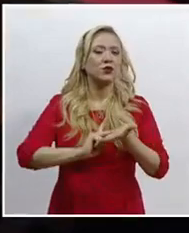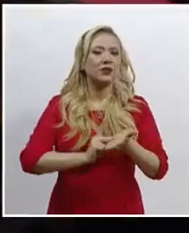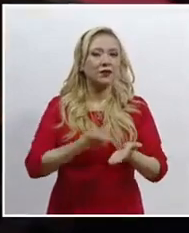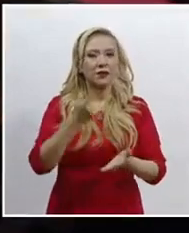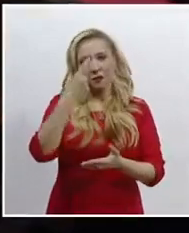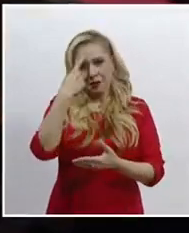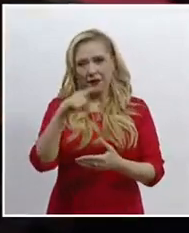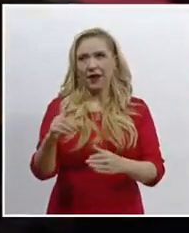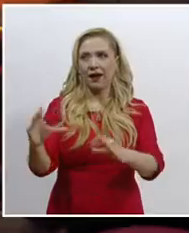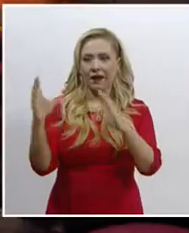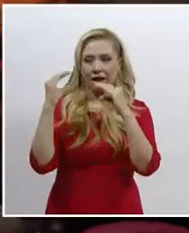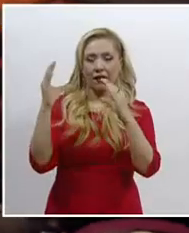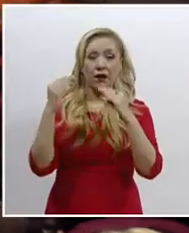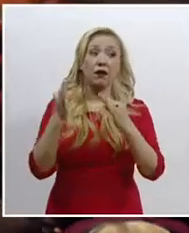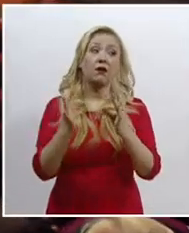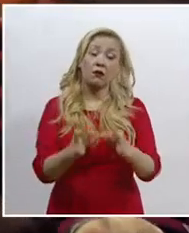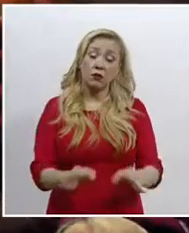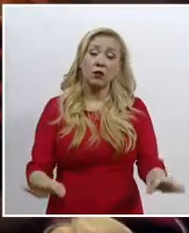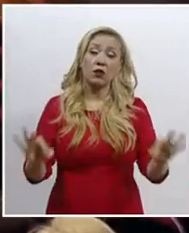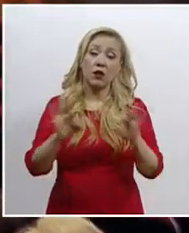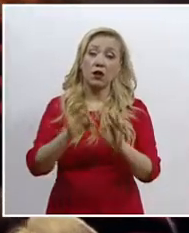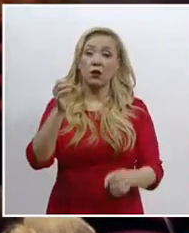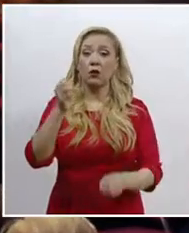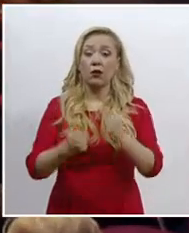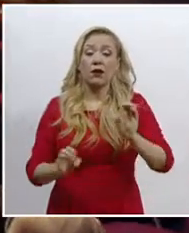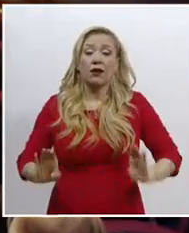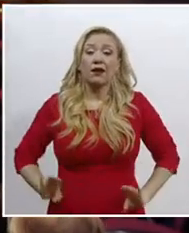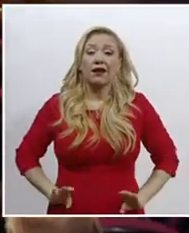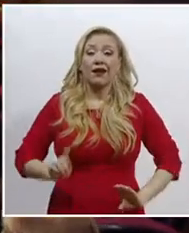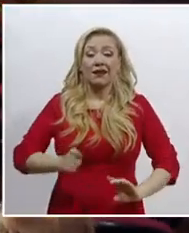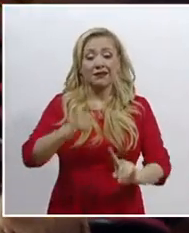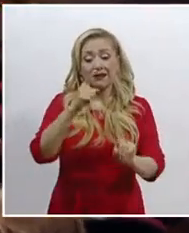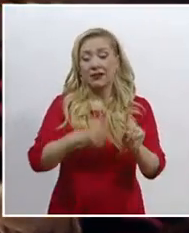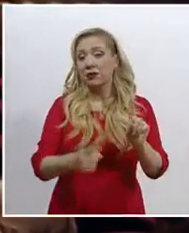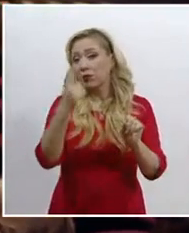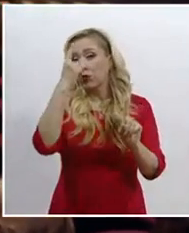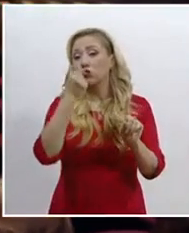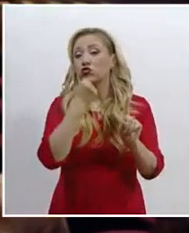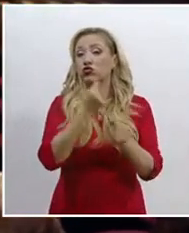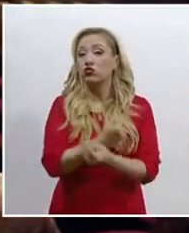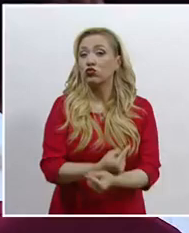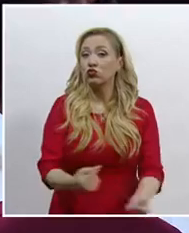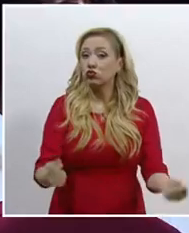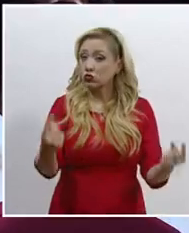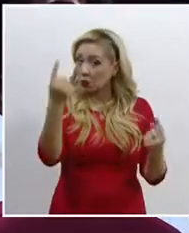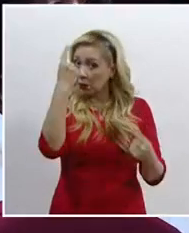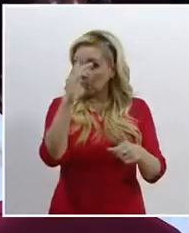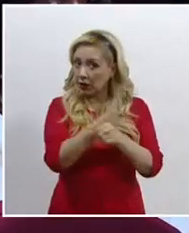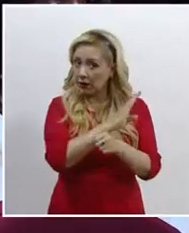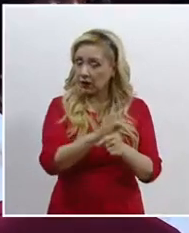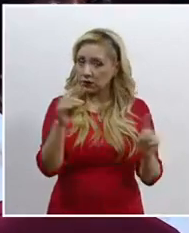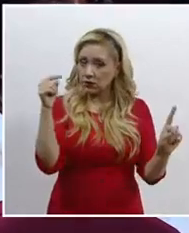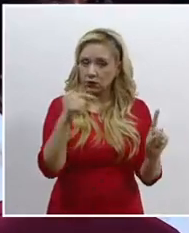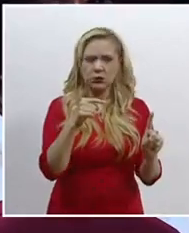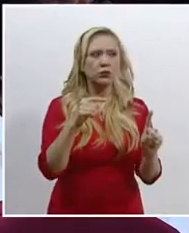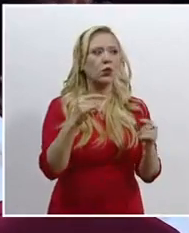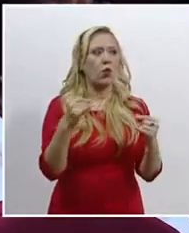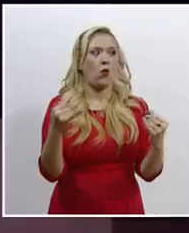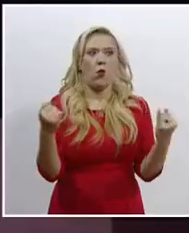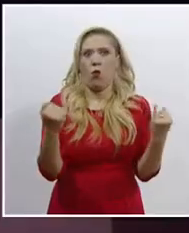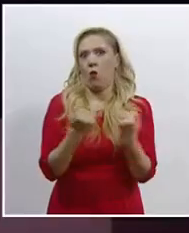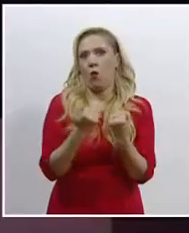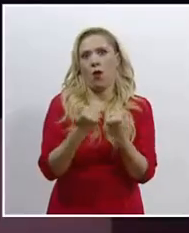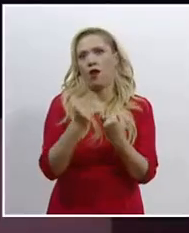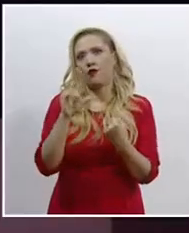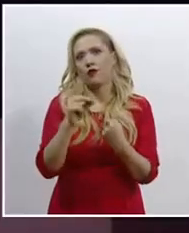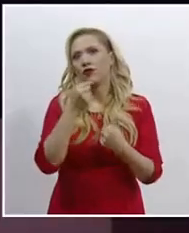Asimismo, pues destacaron la importancia de juzgar estos casos a través del interés superior de la infancia, porque añadieron, no es lo mismo un